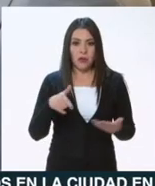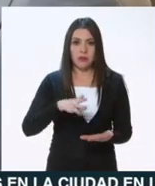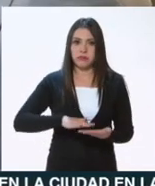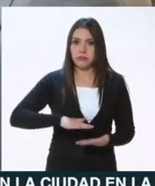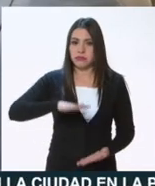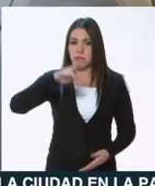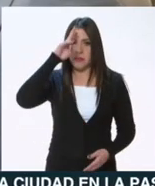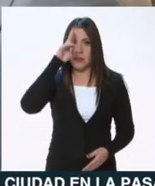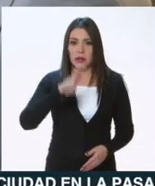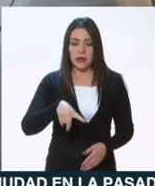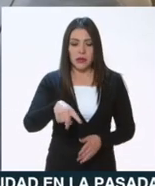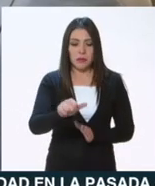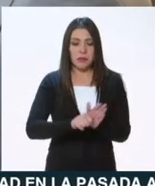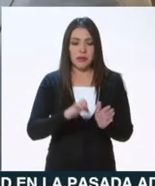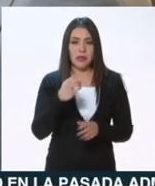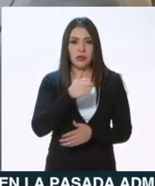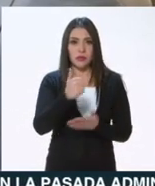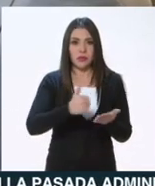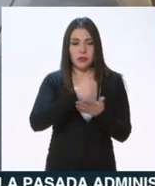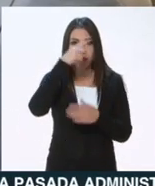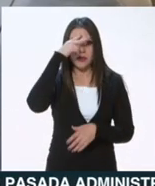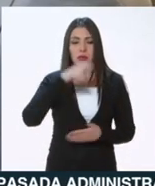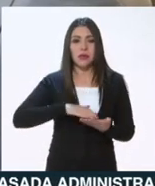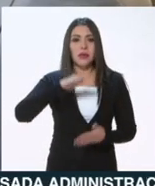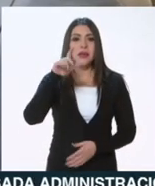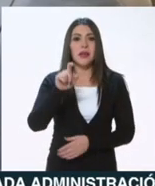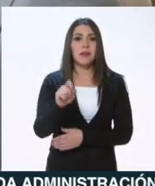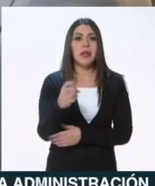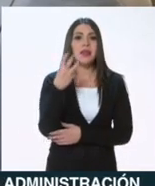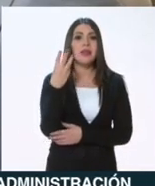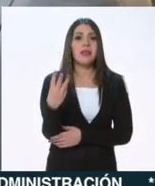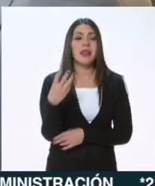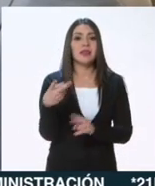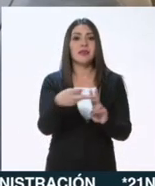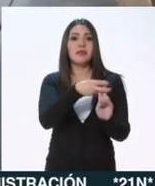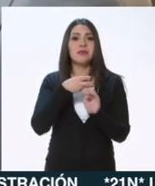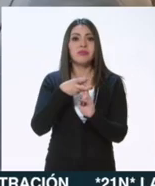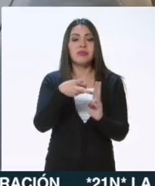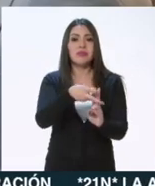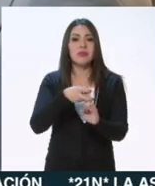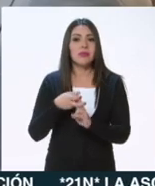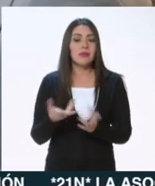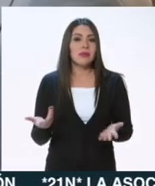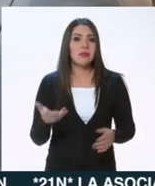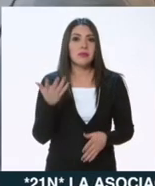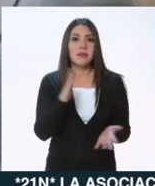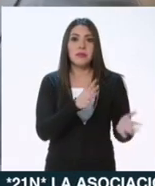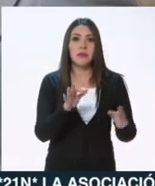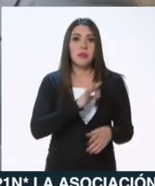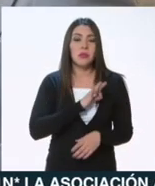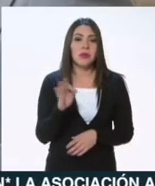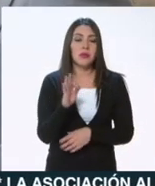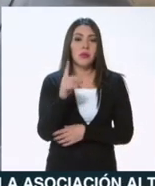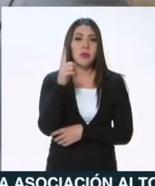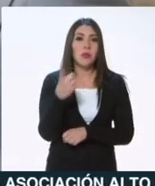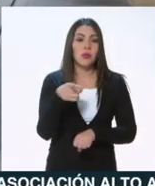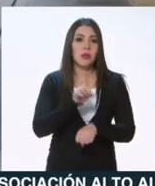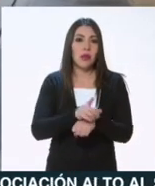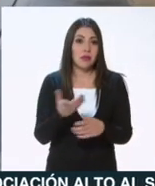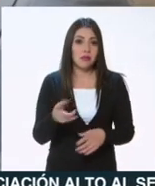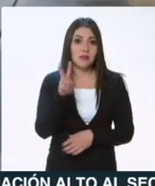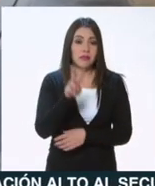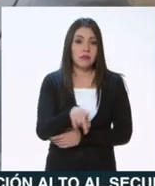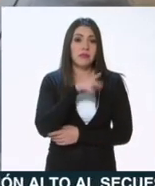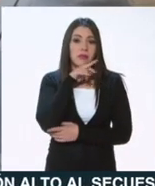en el mes de enero en la Ciudad de México. Tuvimos 23 secuestros, es decir, prácticamente casi uno diario. Esto es alarmante y